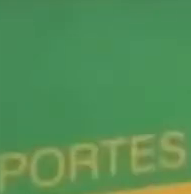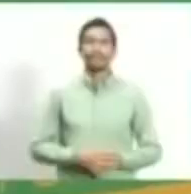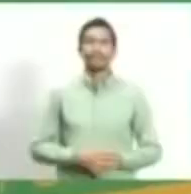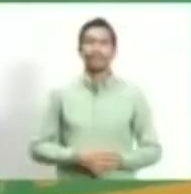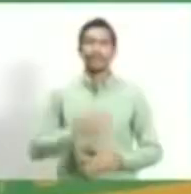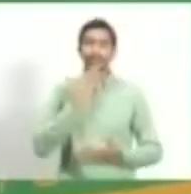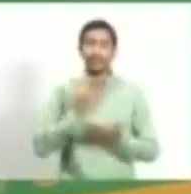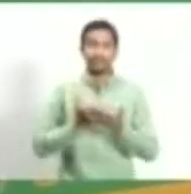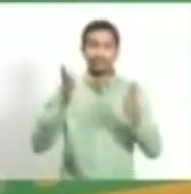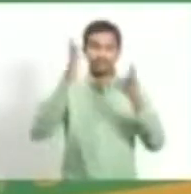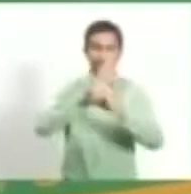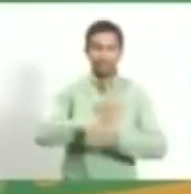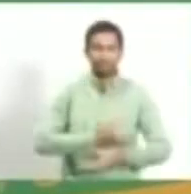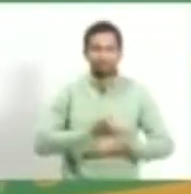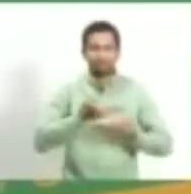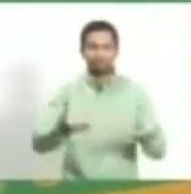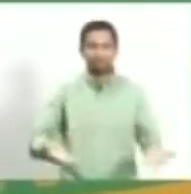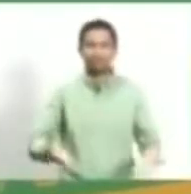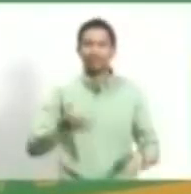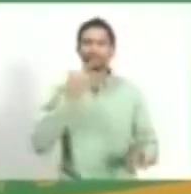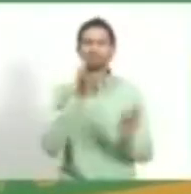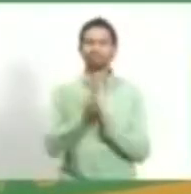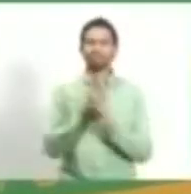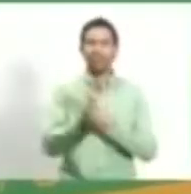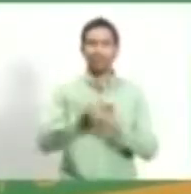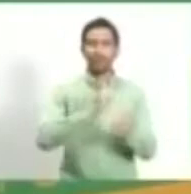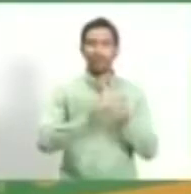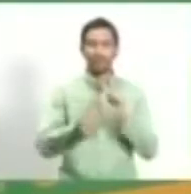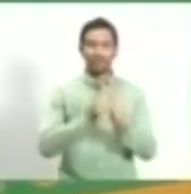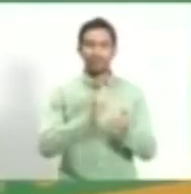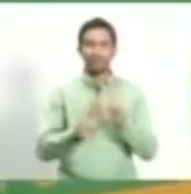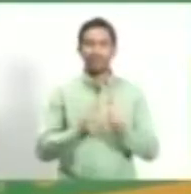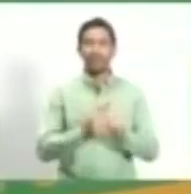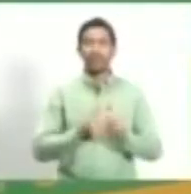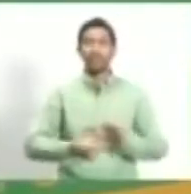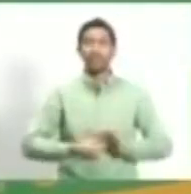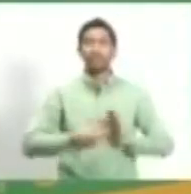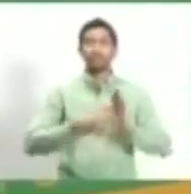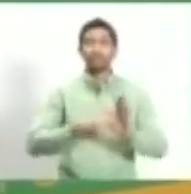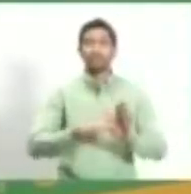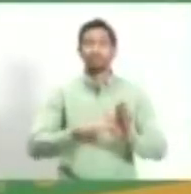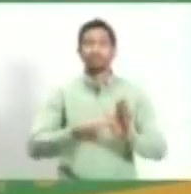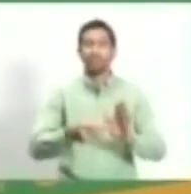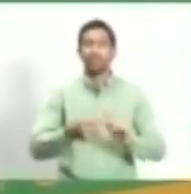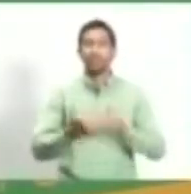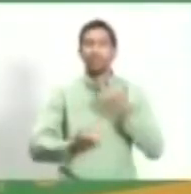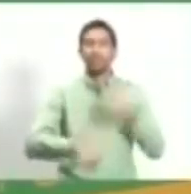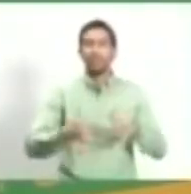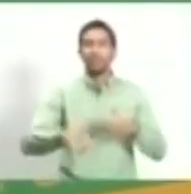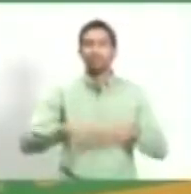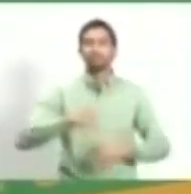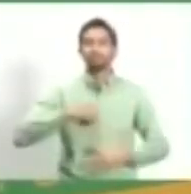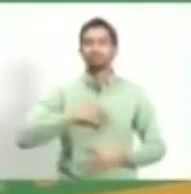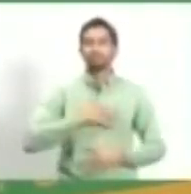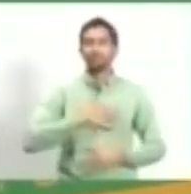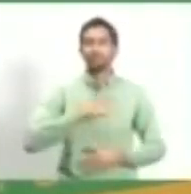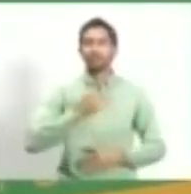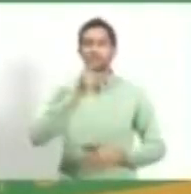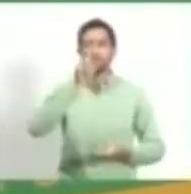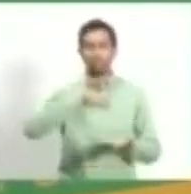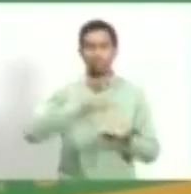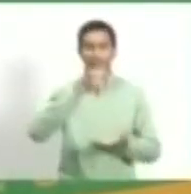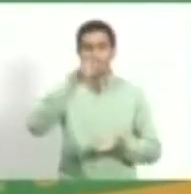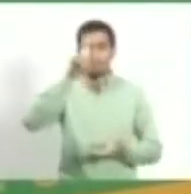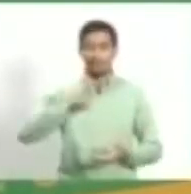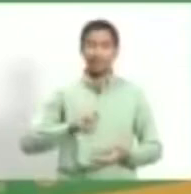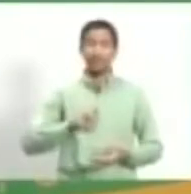Muy buenas noches, bienvenidos a la información deportiva. Con el lanzamiento oficial de los Juegos Bolivarianos 2017, Santa Marta se prepara